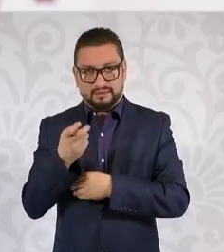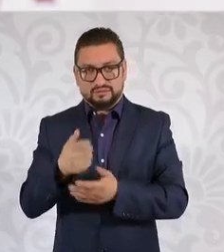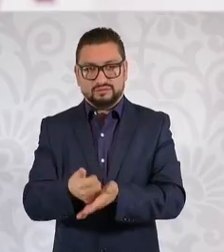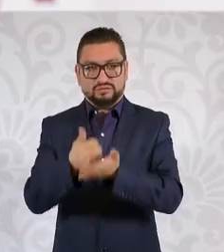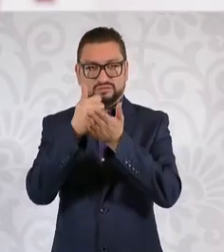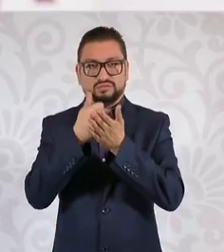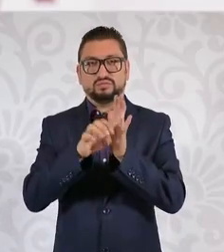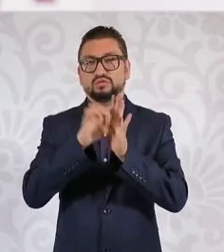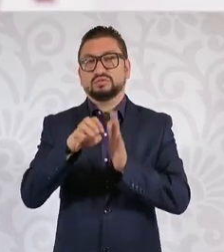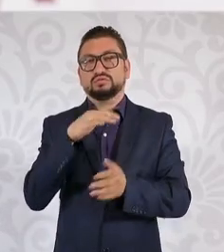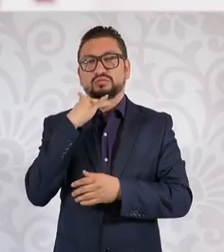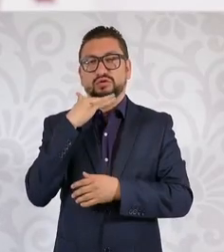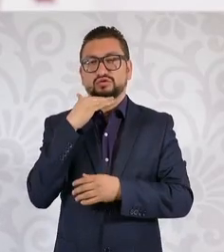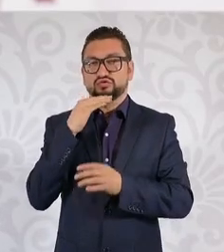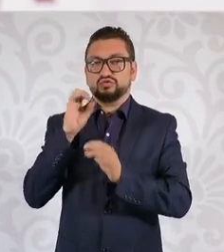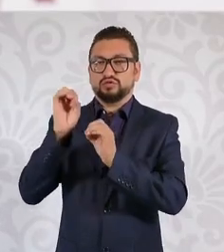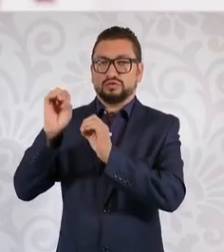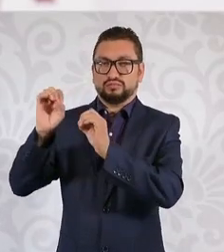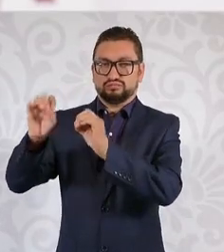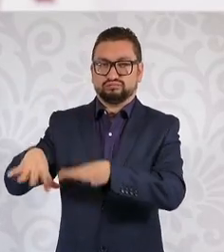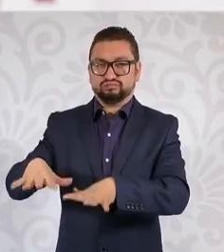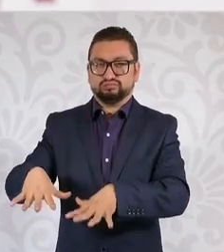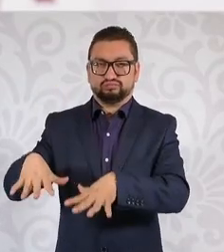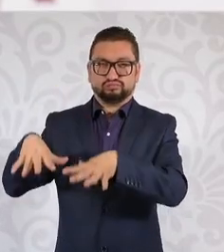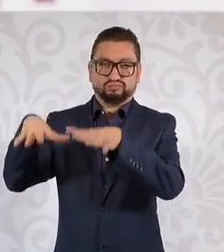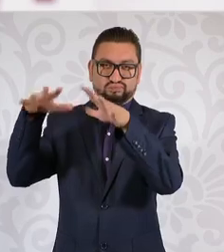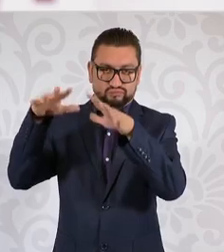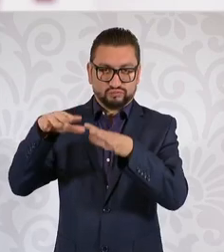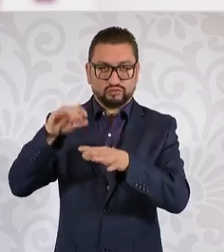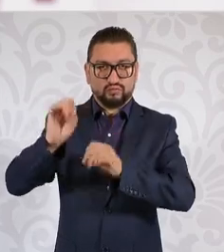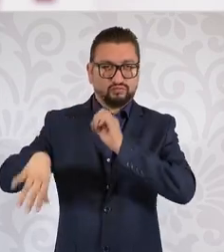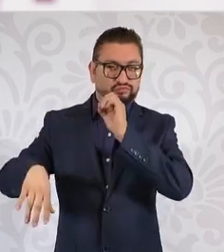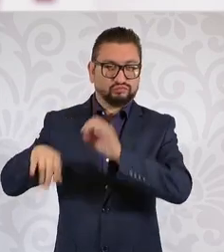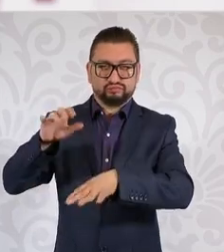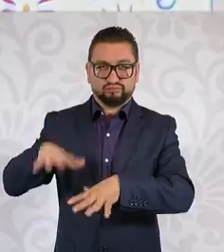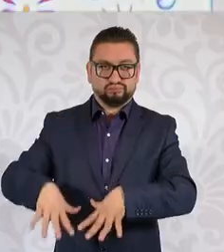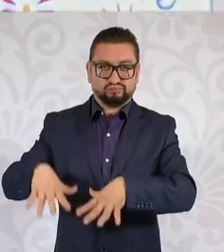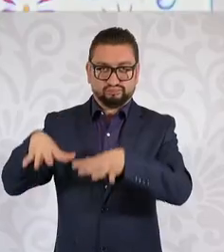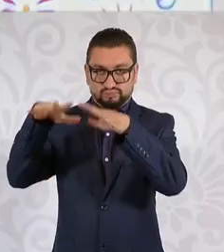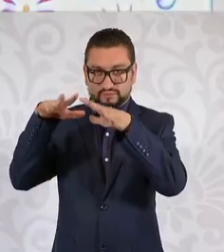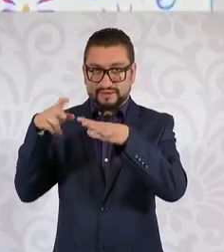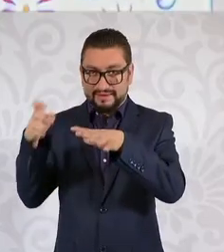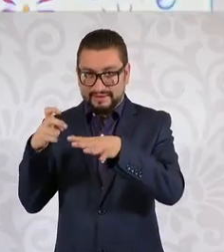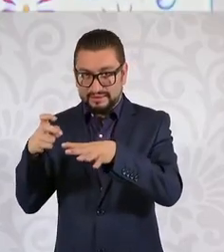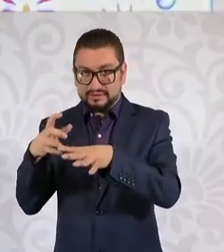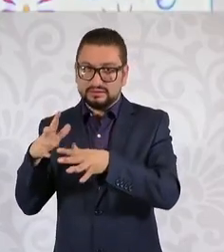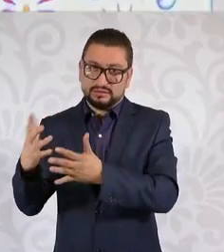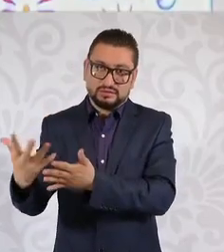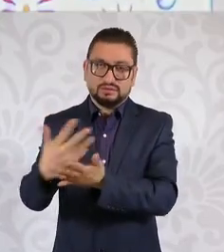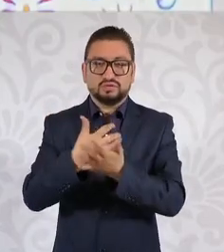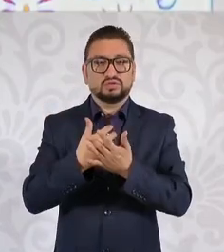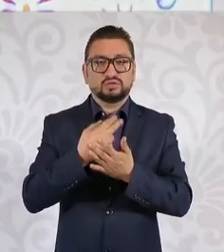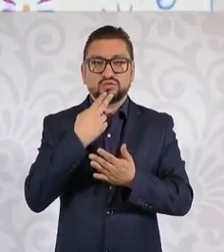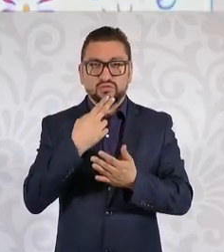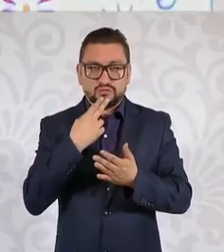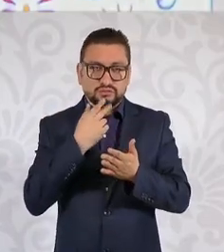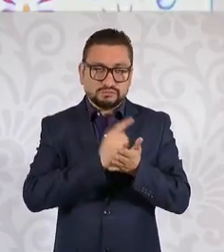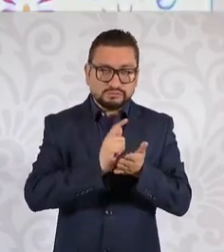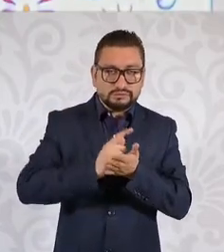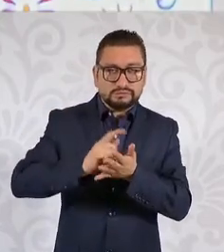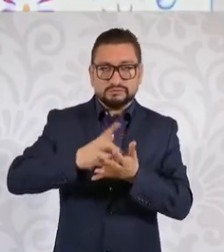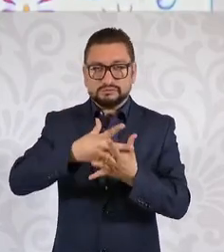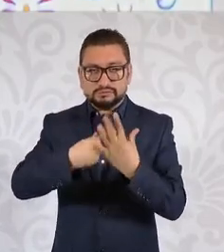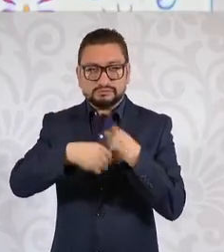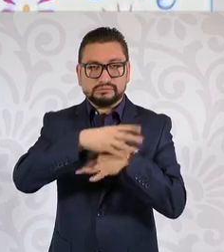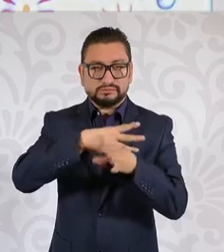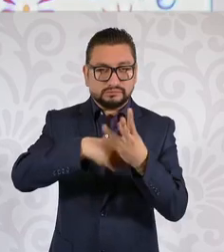La basura que queda en un relleno sanitario, tirada en un basurero, si la reciclas, pues estás, le